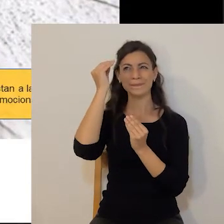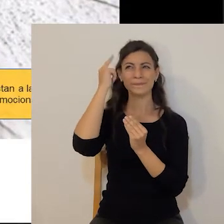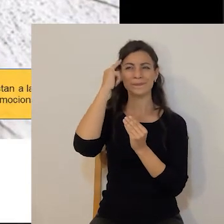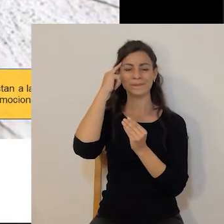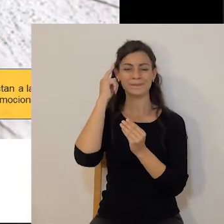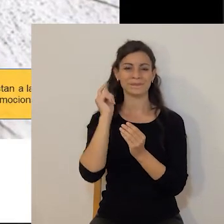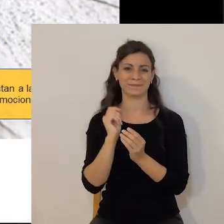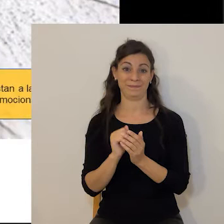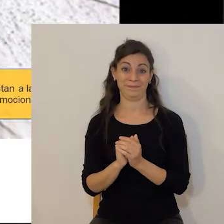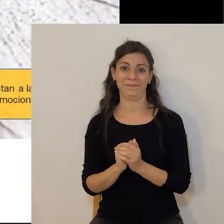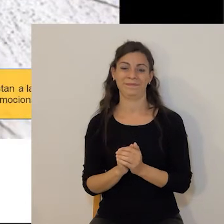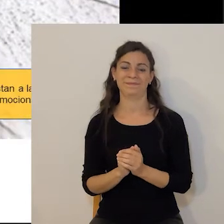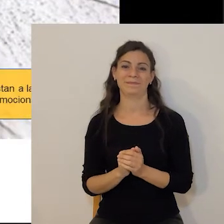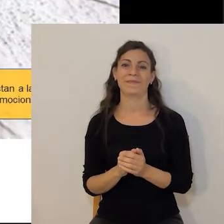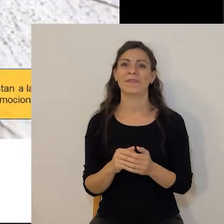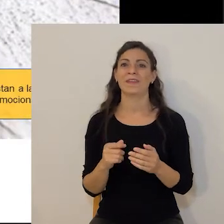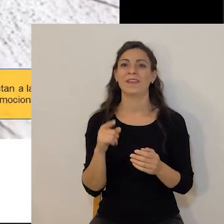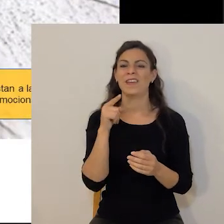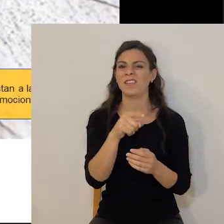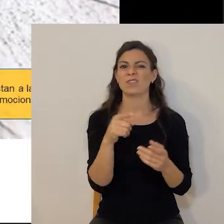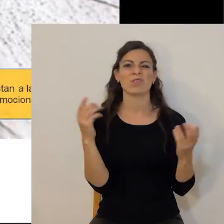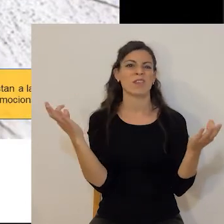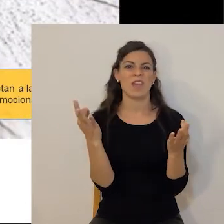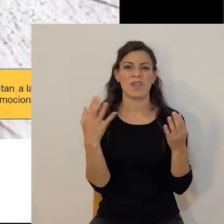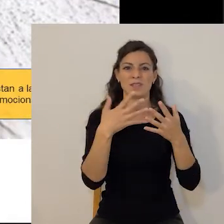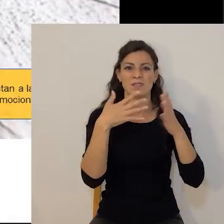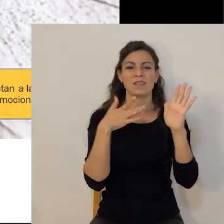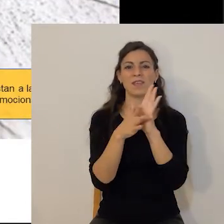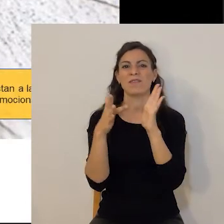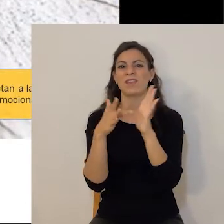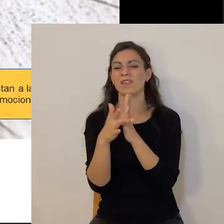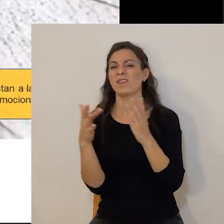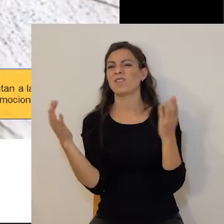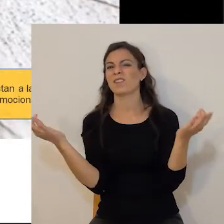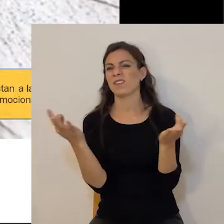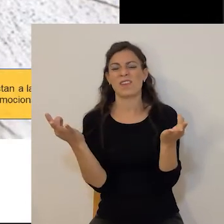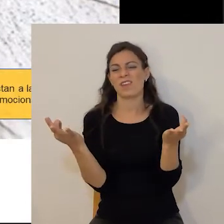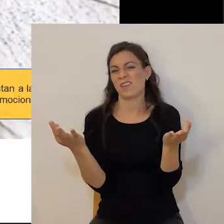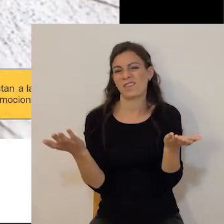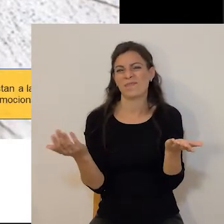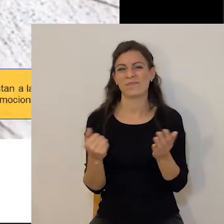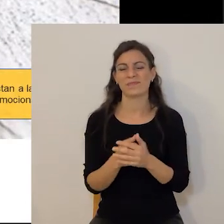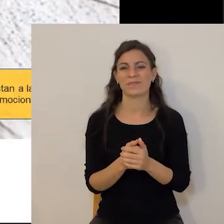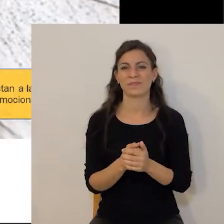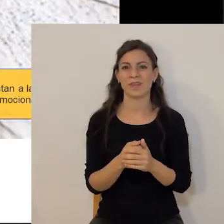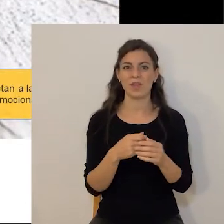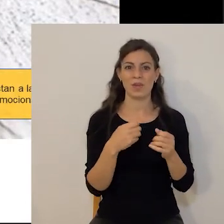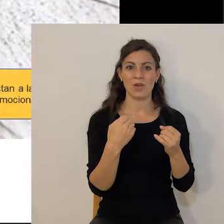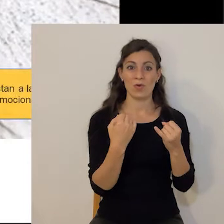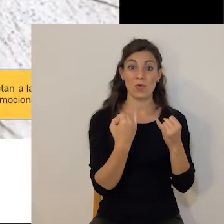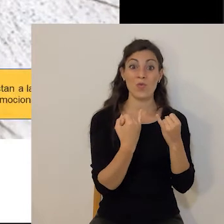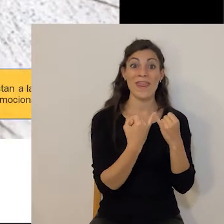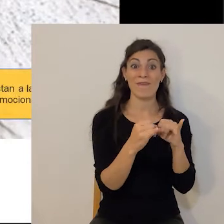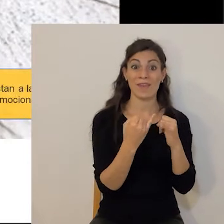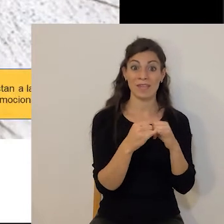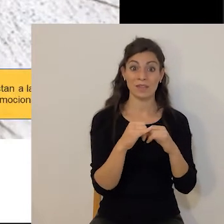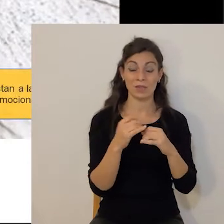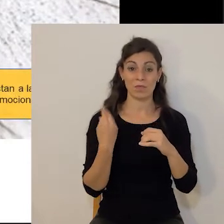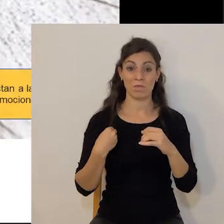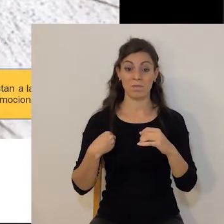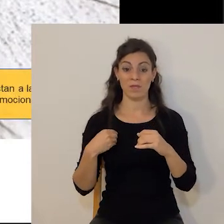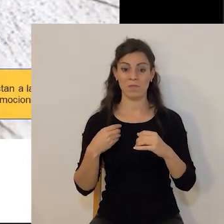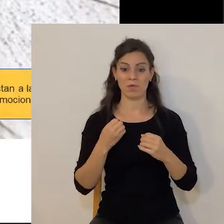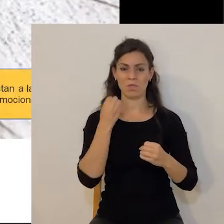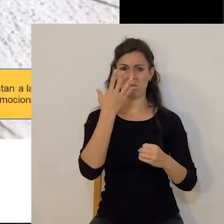donde estéis. ¿Qué es eso? ¿Qué define? Un evento que amenaza profundamente